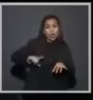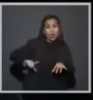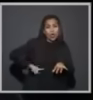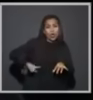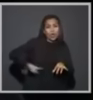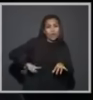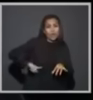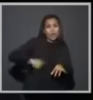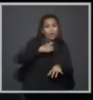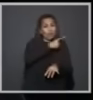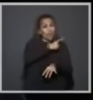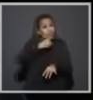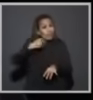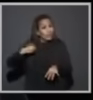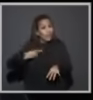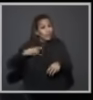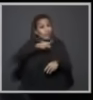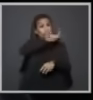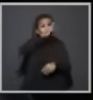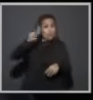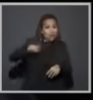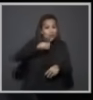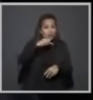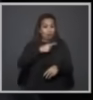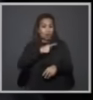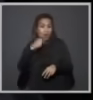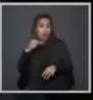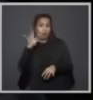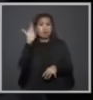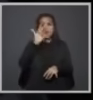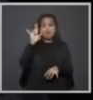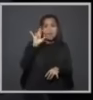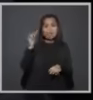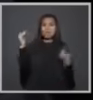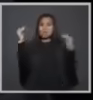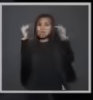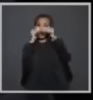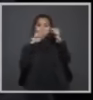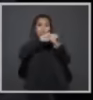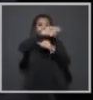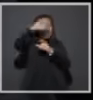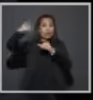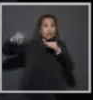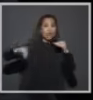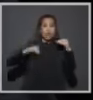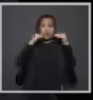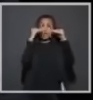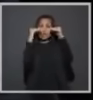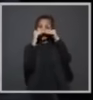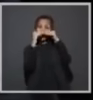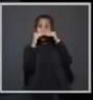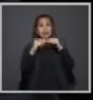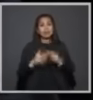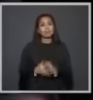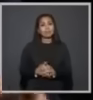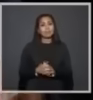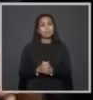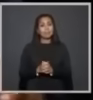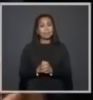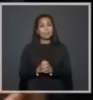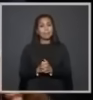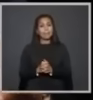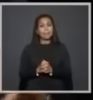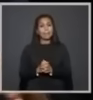represente a pobres y a ricos, a las clases medias, a todos. ¿Sí? Que no